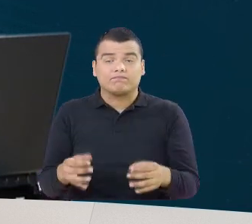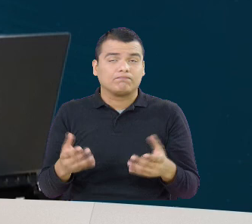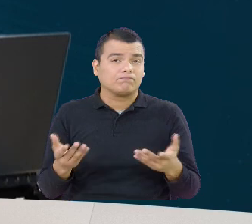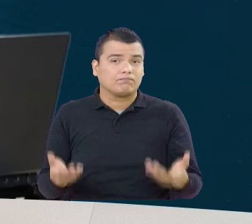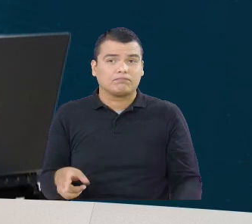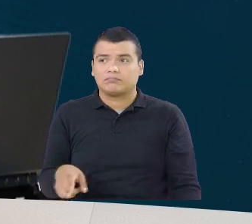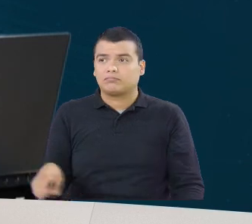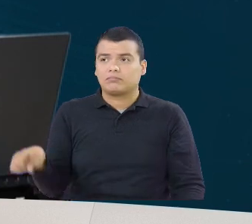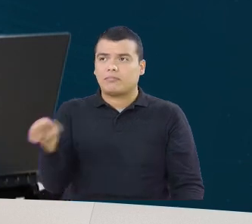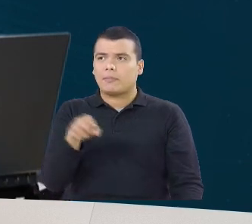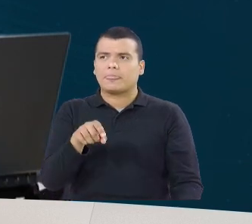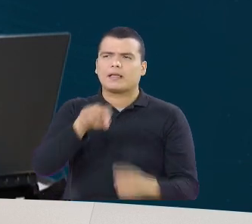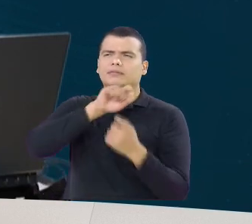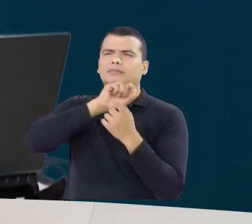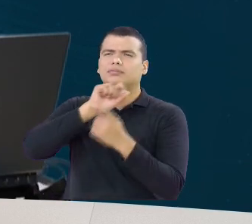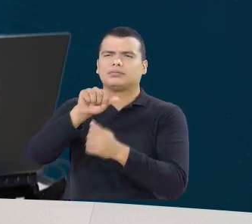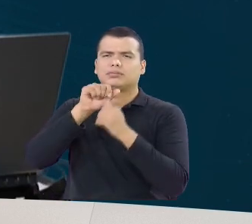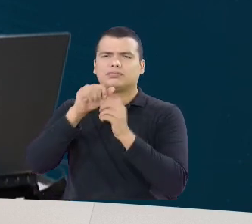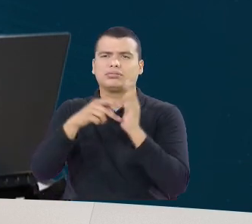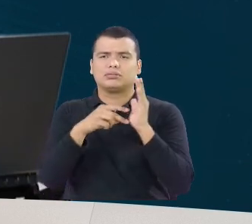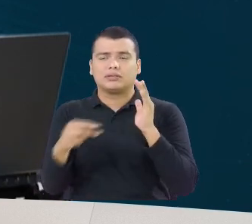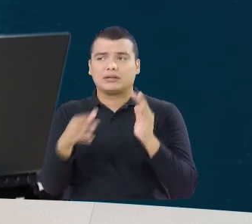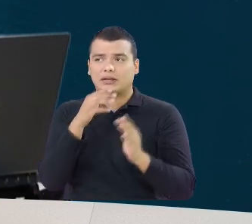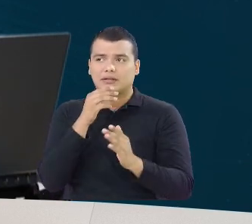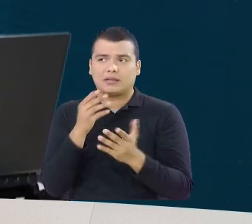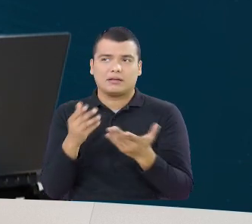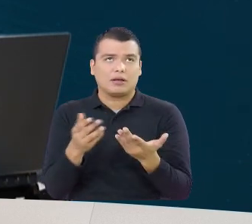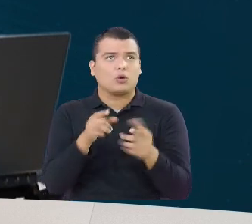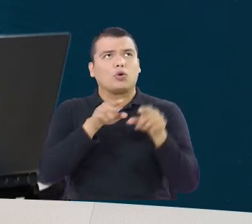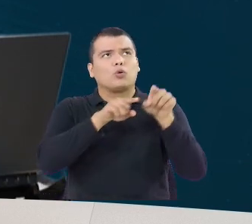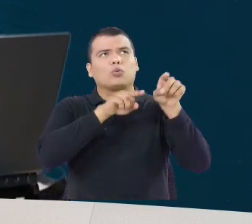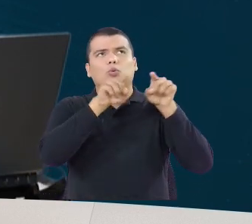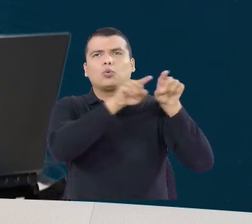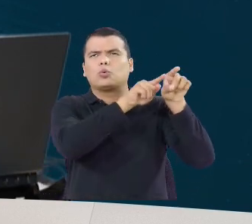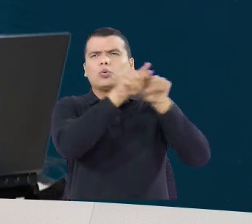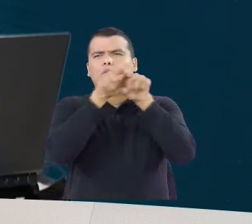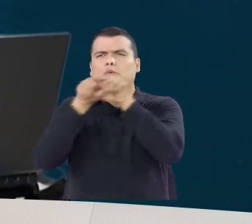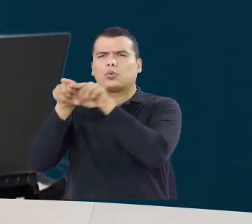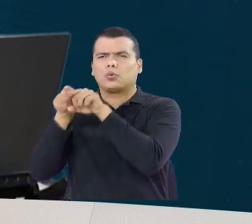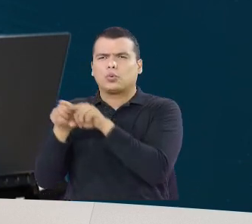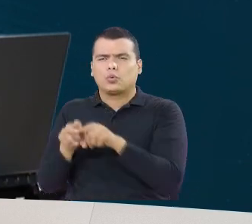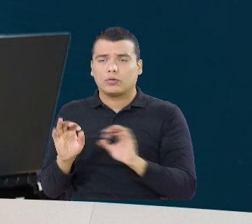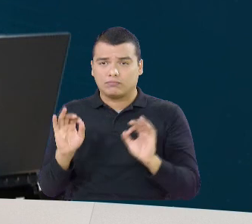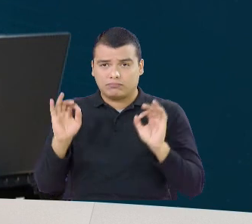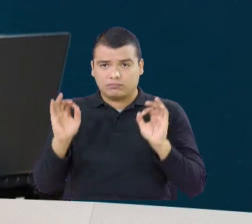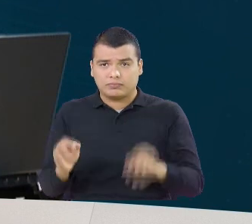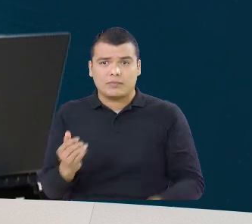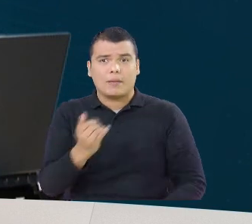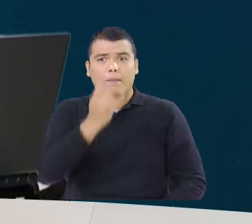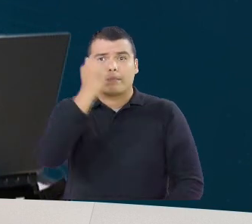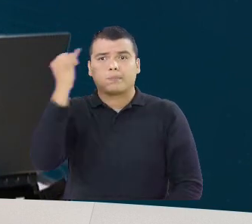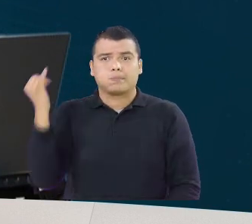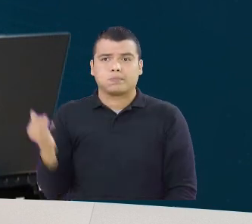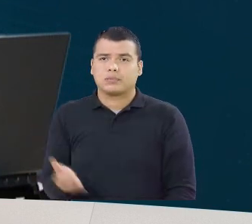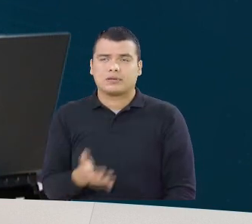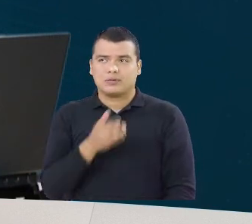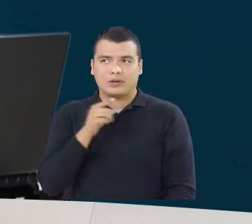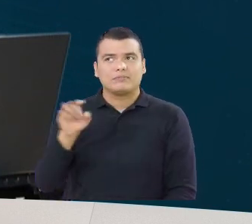se invierten en tecnología, pues no van a poder competir con la automatización que vimos, por ejemplo, como